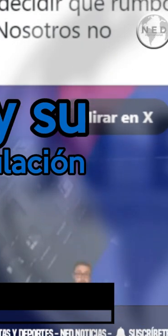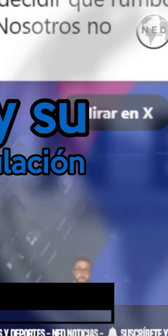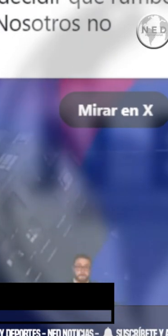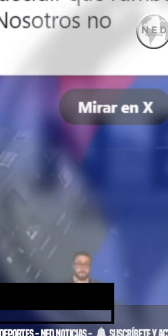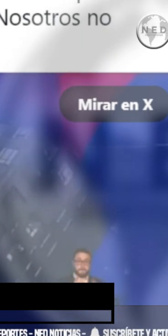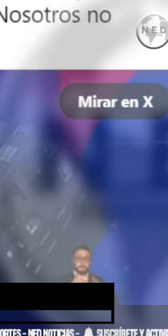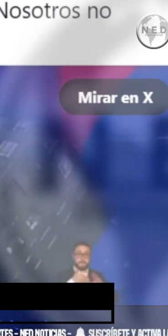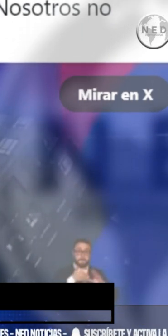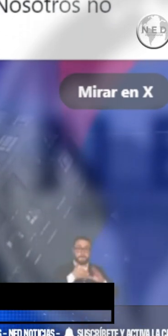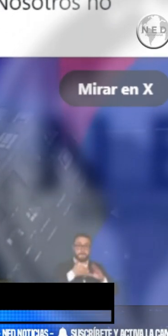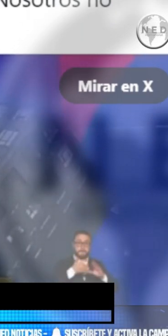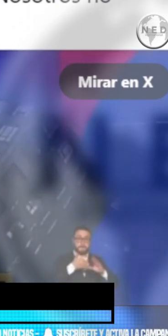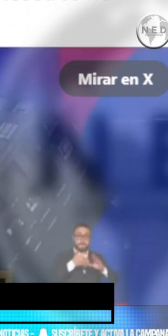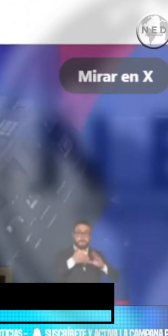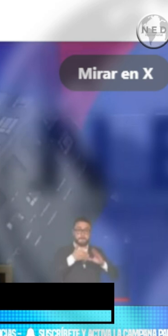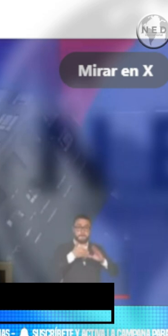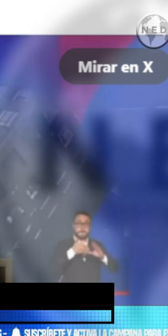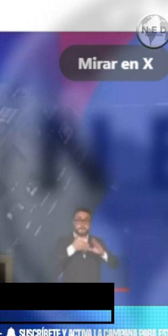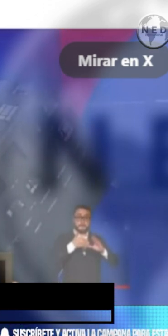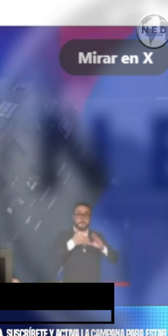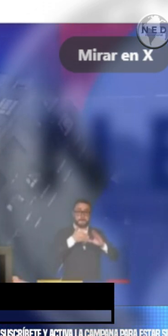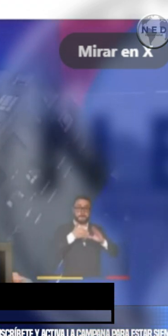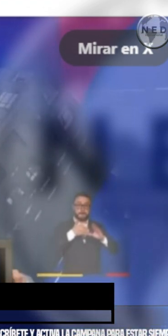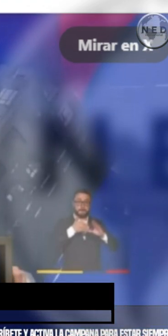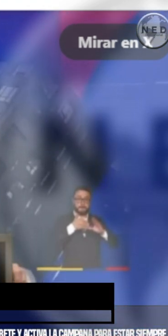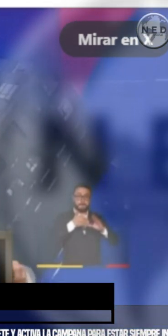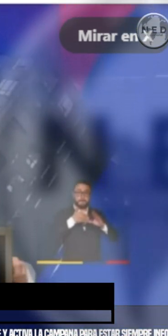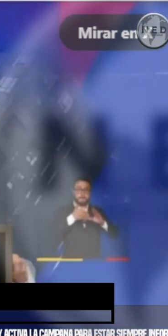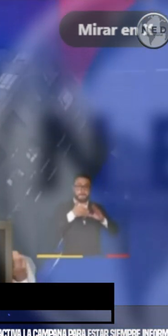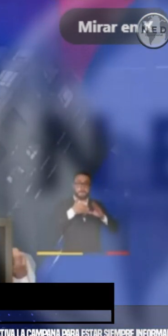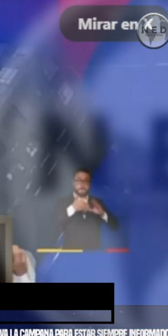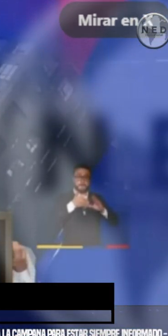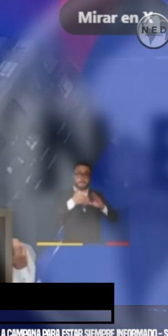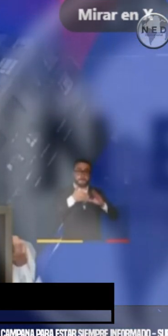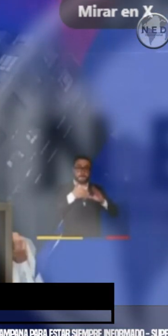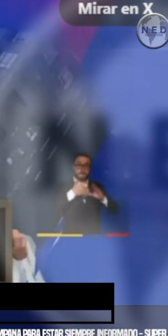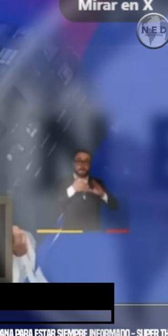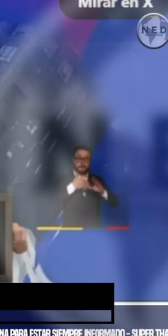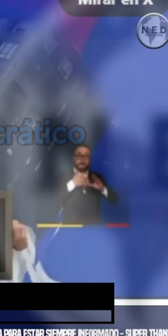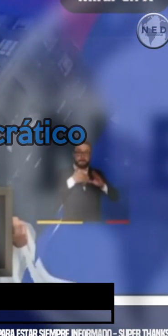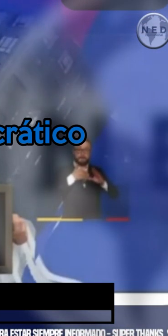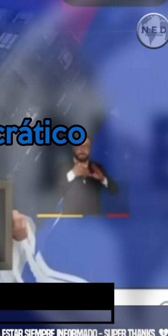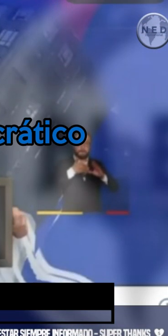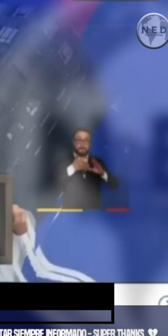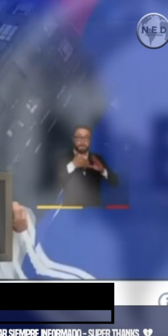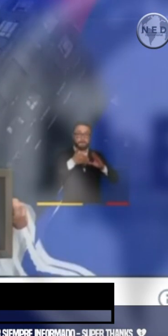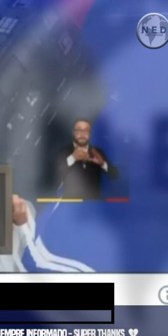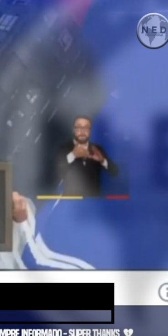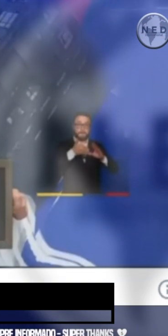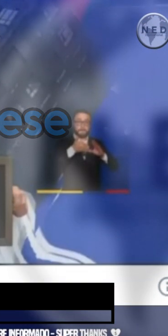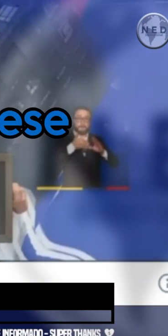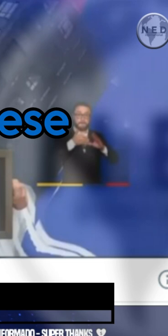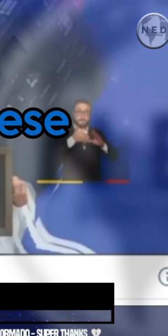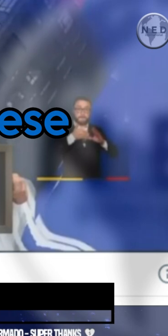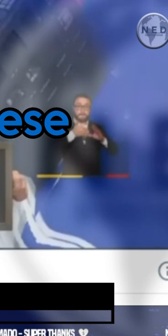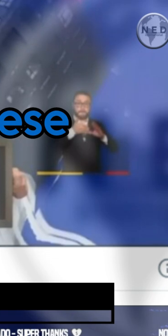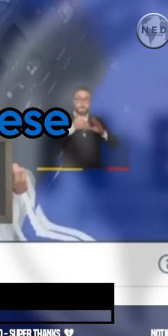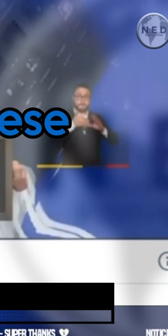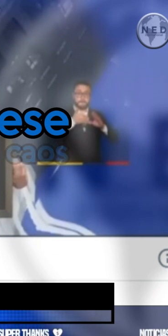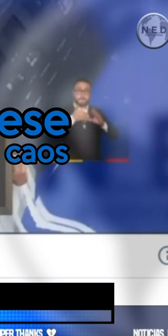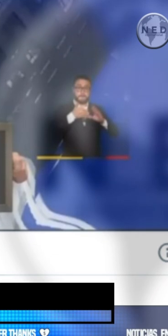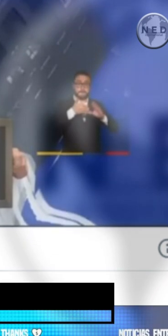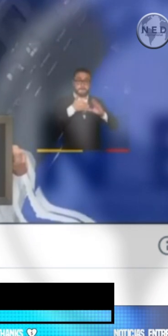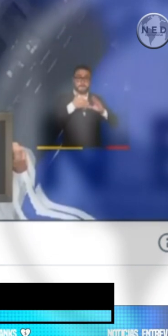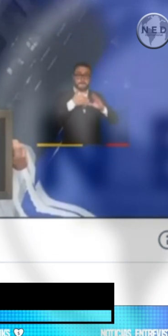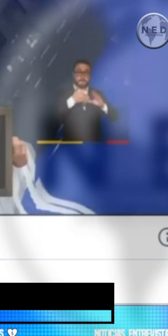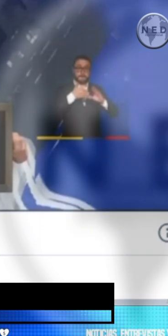de manipulación para que ellos sigan siendo los dueños del poder y para que el país siga siendo desigual, violento y antidemocrático. En medio de ese autoritarismo y